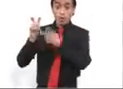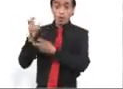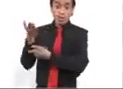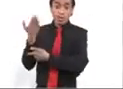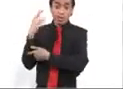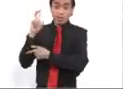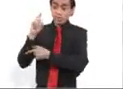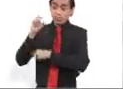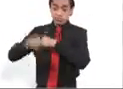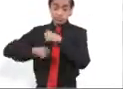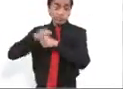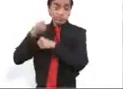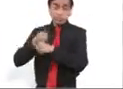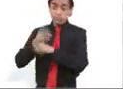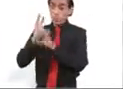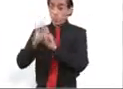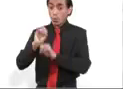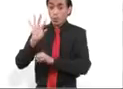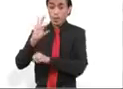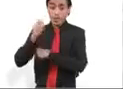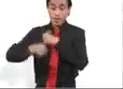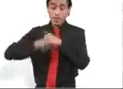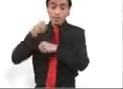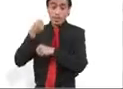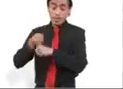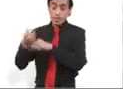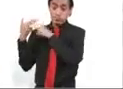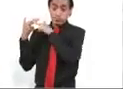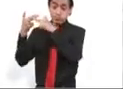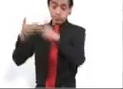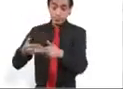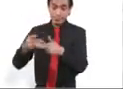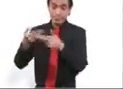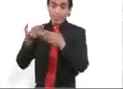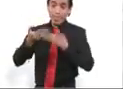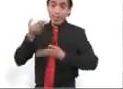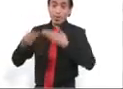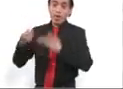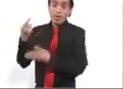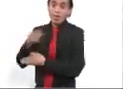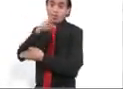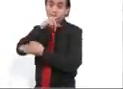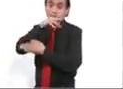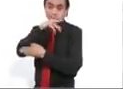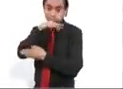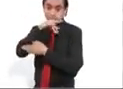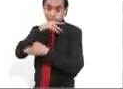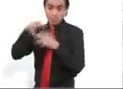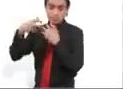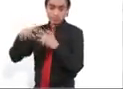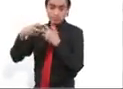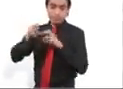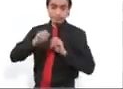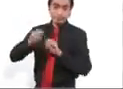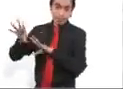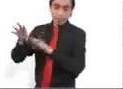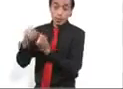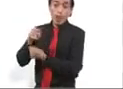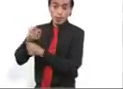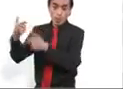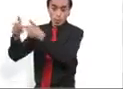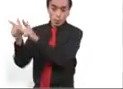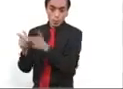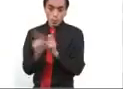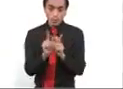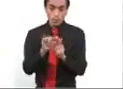durante 30 años, 40 años en algunos casos, hoy serán chatarrizados. Aquí tenemos un grupo de los que van a ser chatarrizados, pero